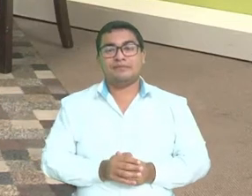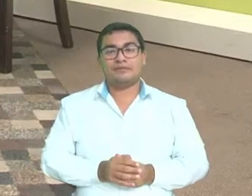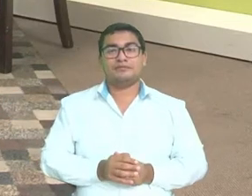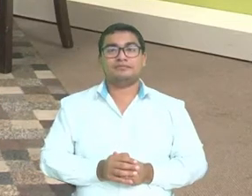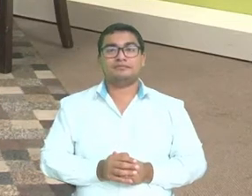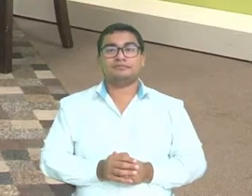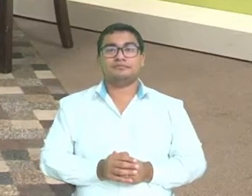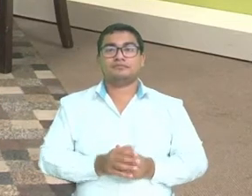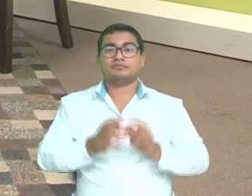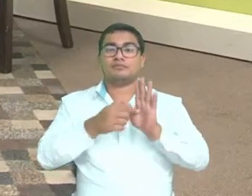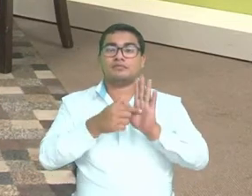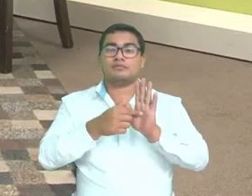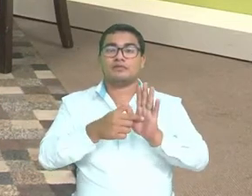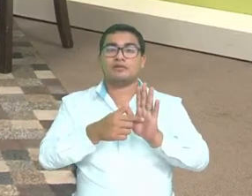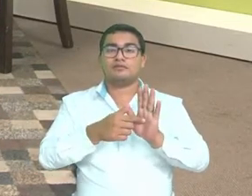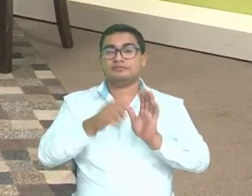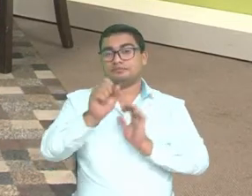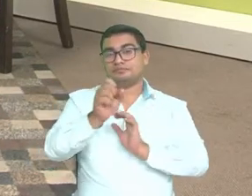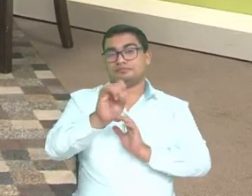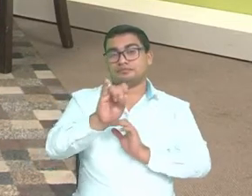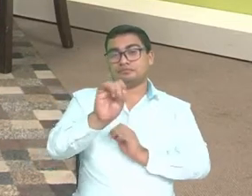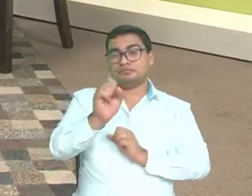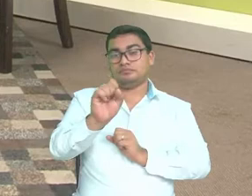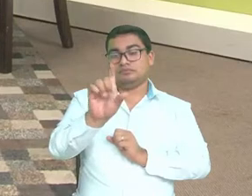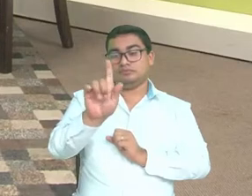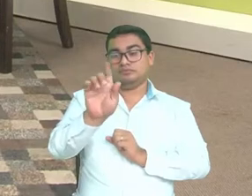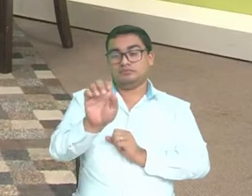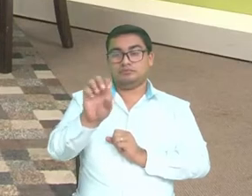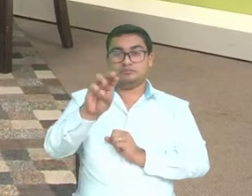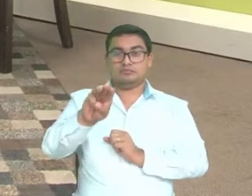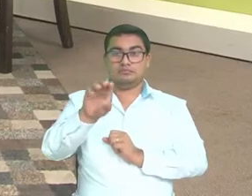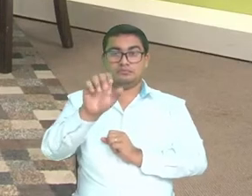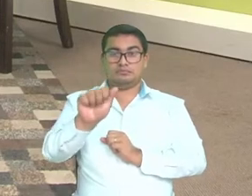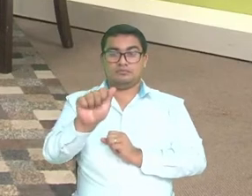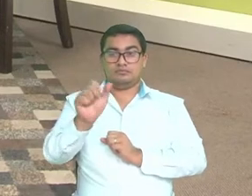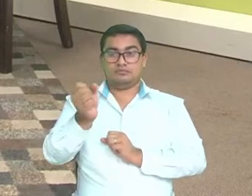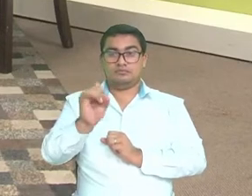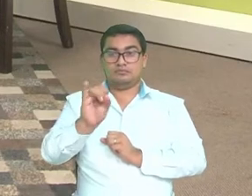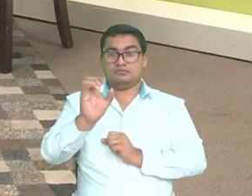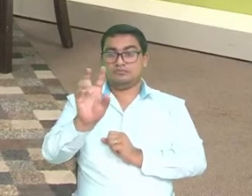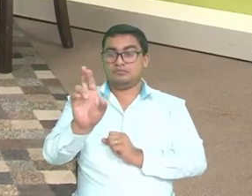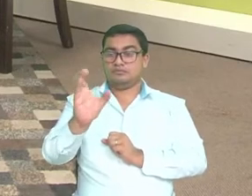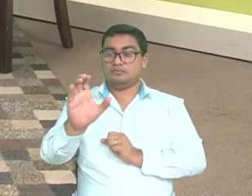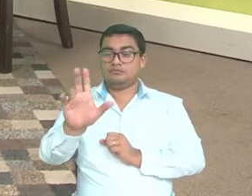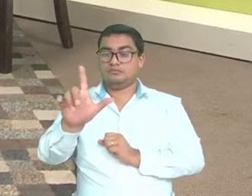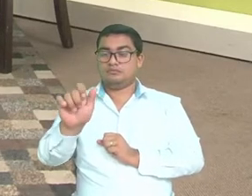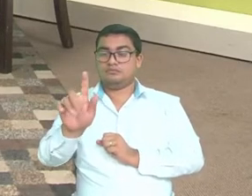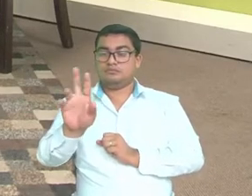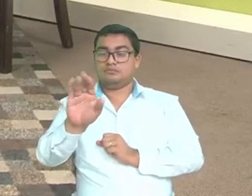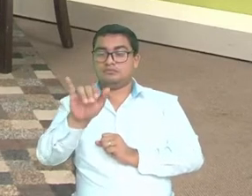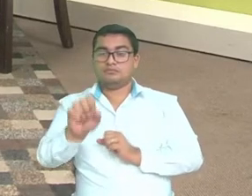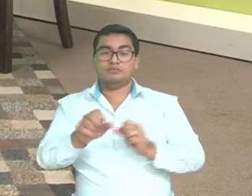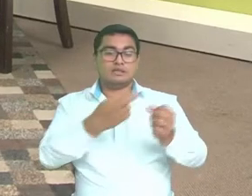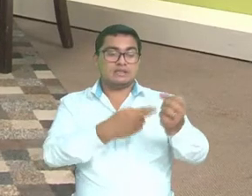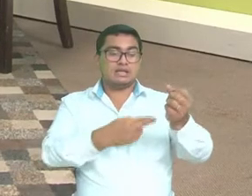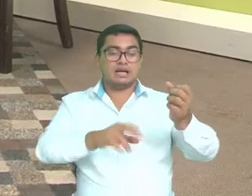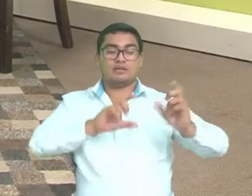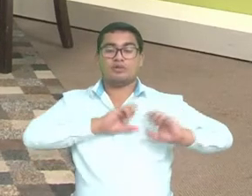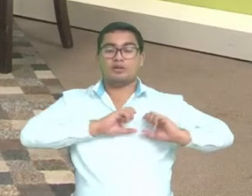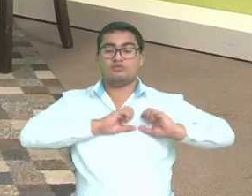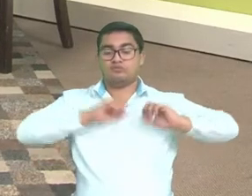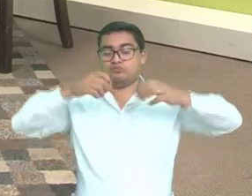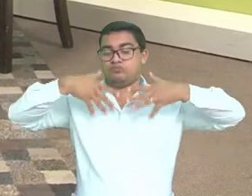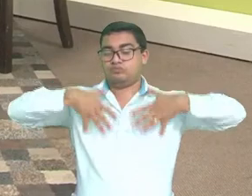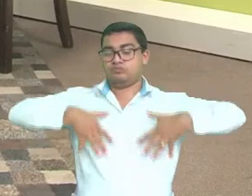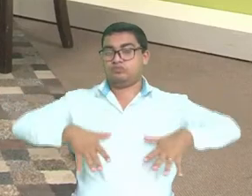nos referimos al sistema circulatorio, nos referimos a precisamente al corazón, las venas, ¿qué más? La sangre.